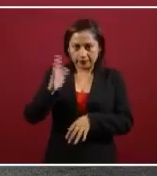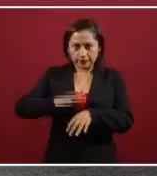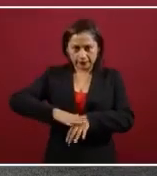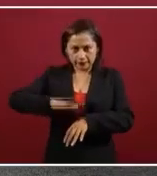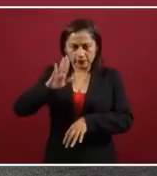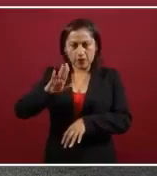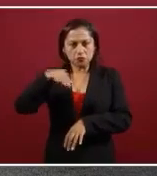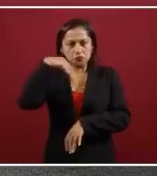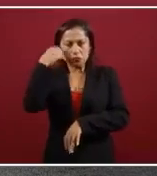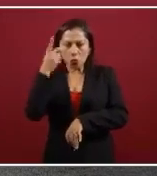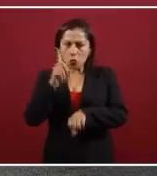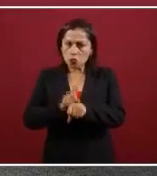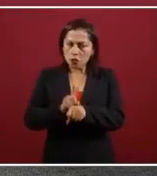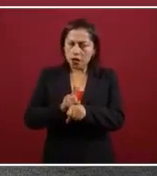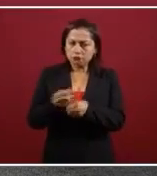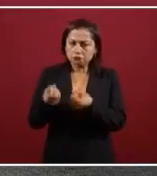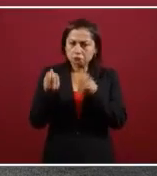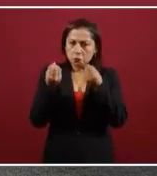filantropía,